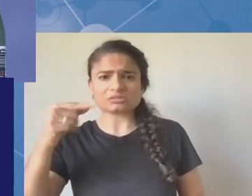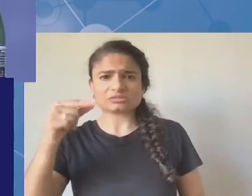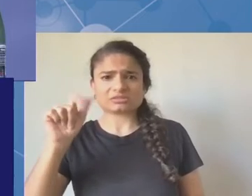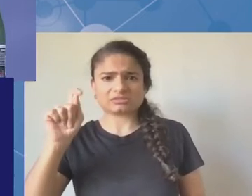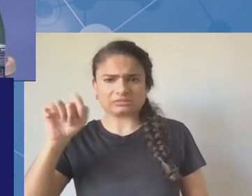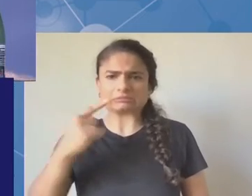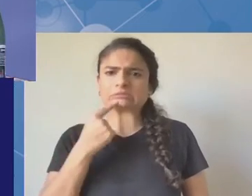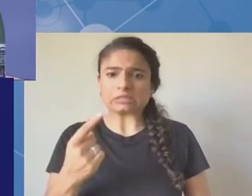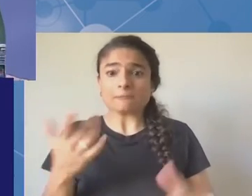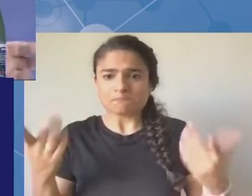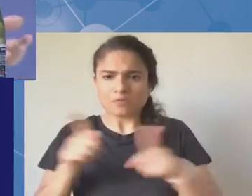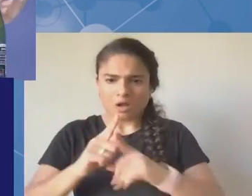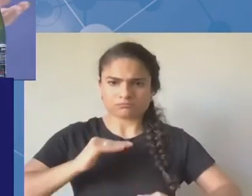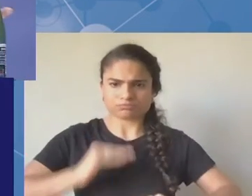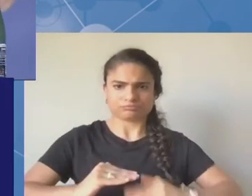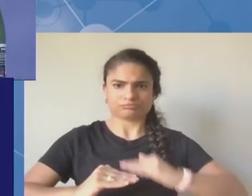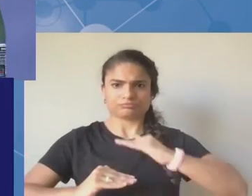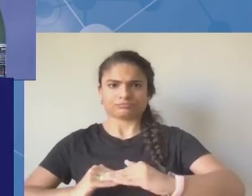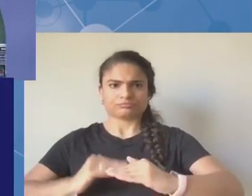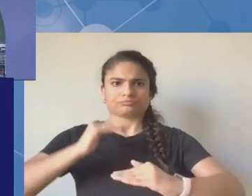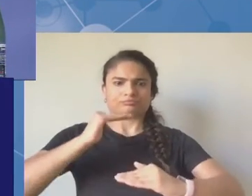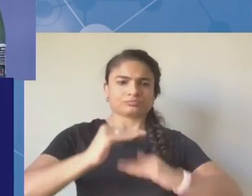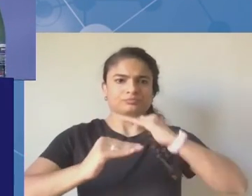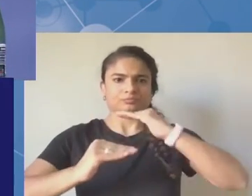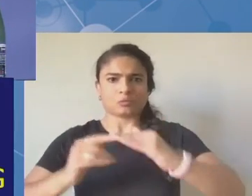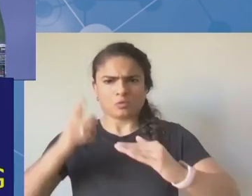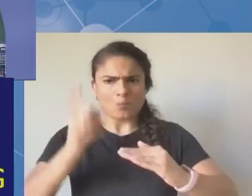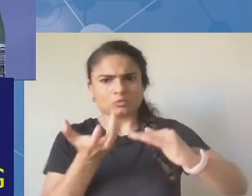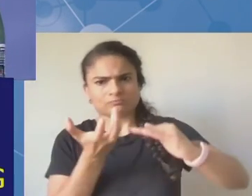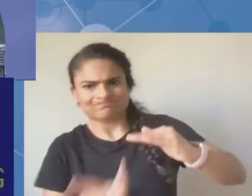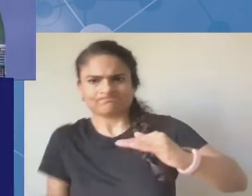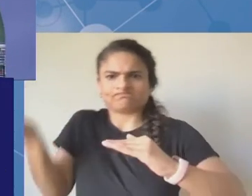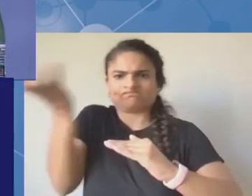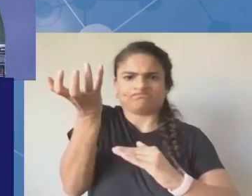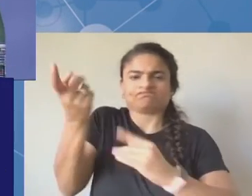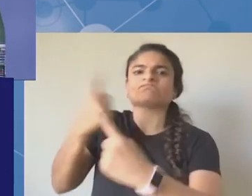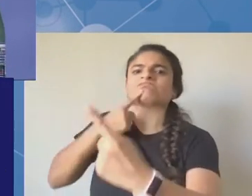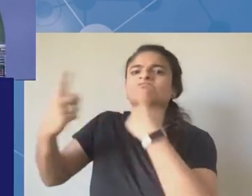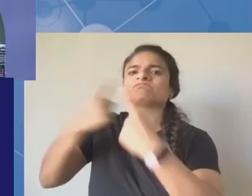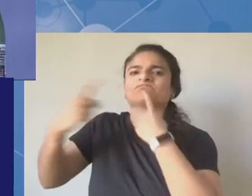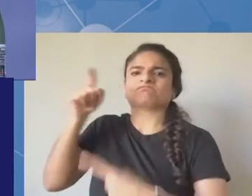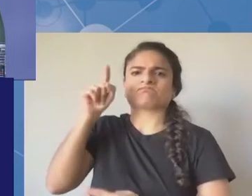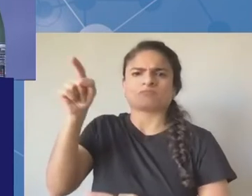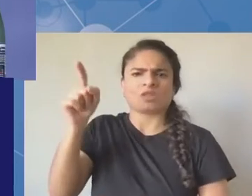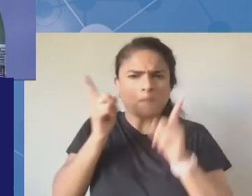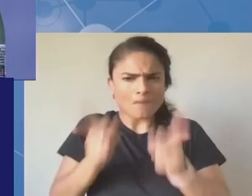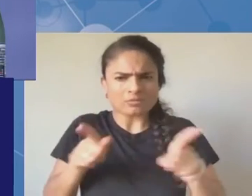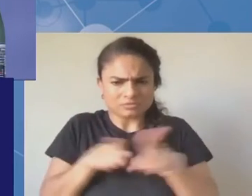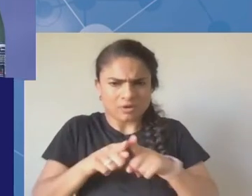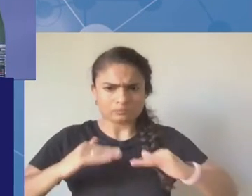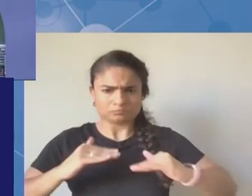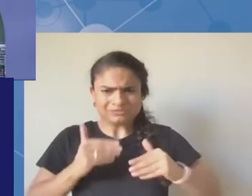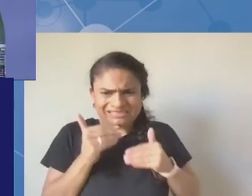sobre este tema, sin embargo, tiene razón, hay que subrayar más estos asuntos, estos temas. Así